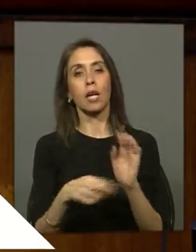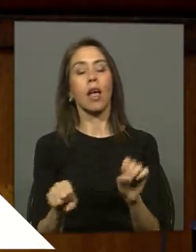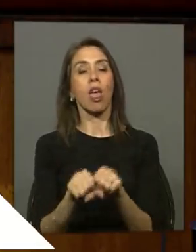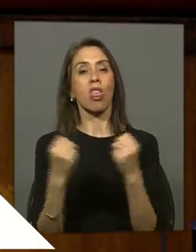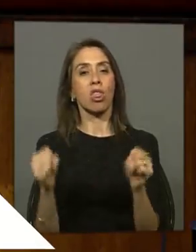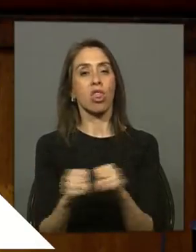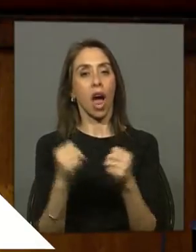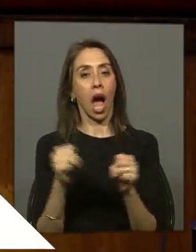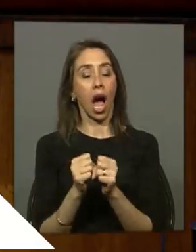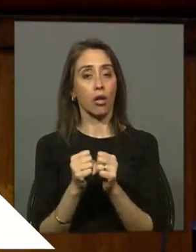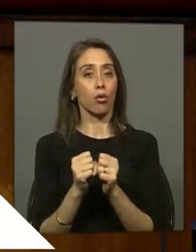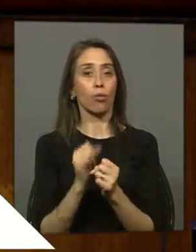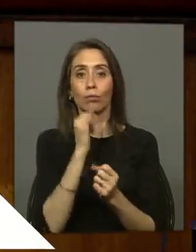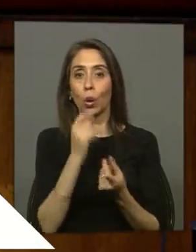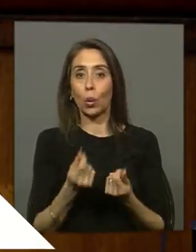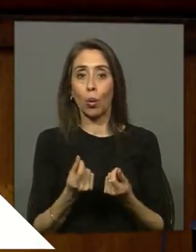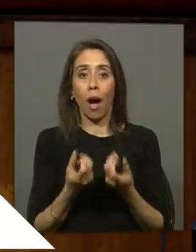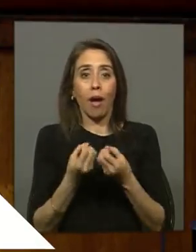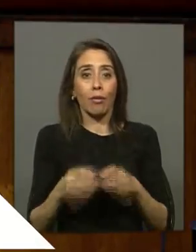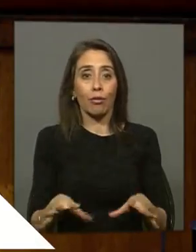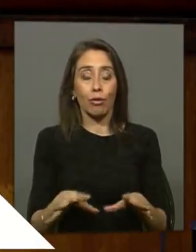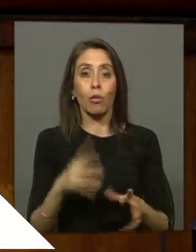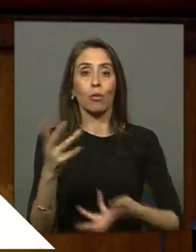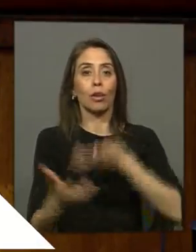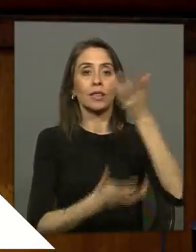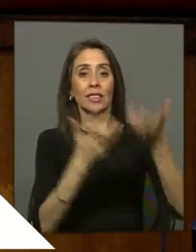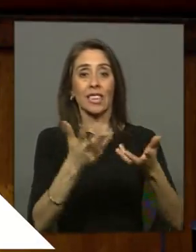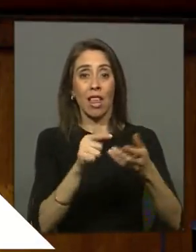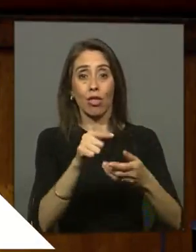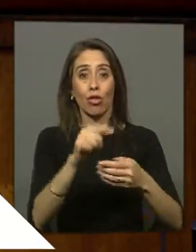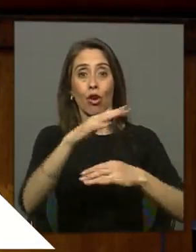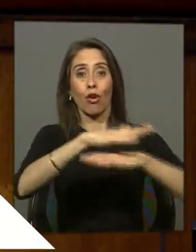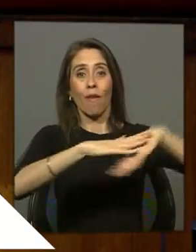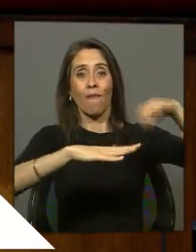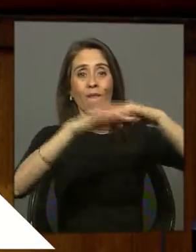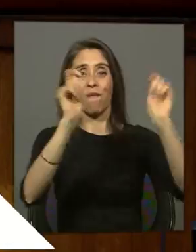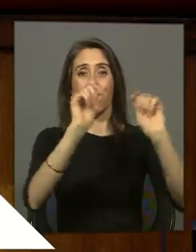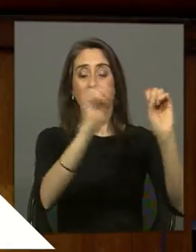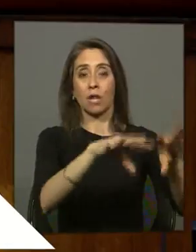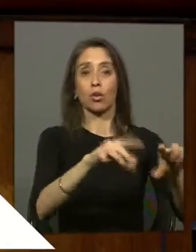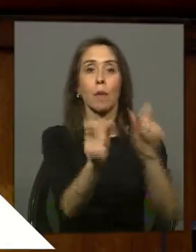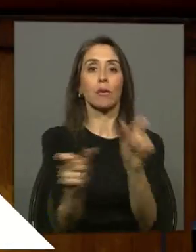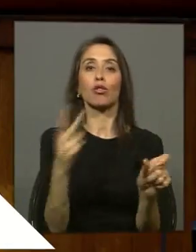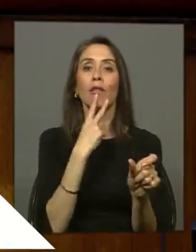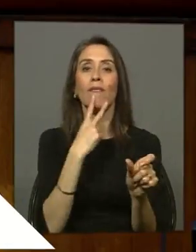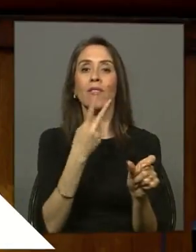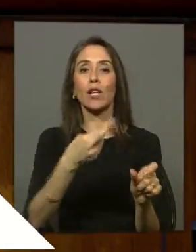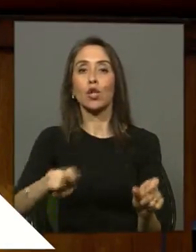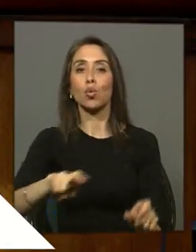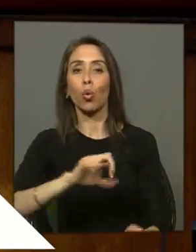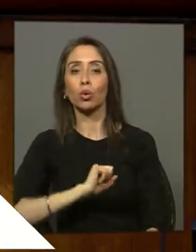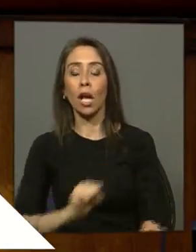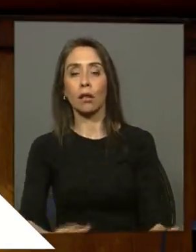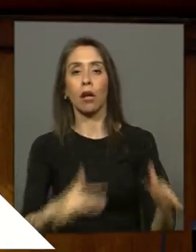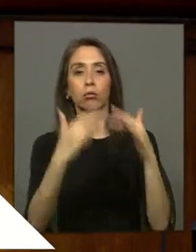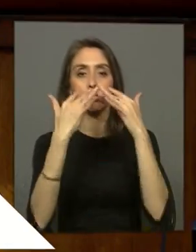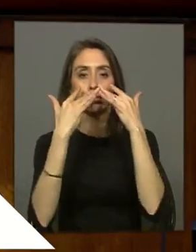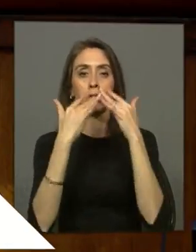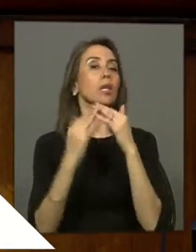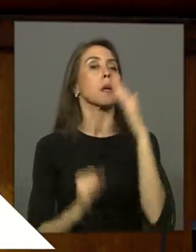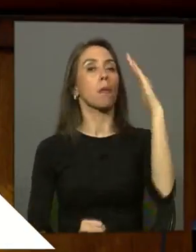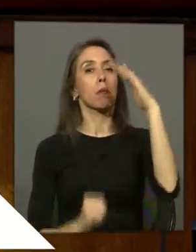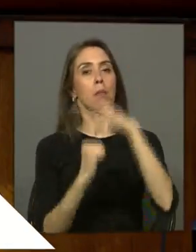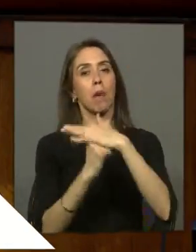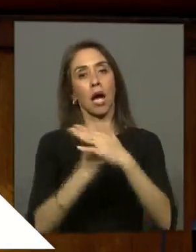evidente e inconmensurable que causó el incendio y el relleno a la salud de todos los habitantes de la zona sur de la capital procedería a la aplicación de las máximas